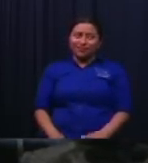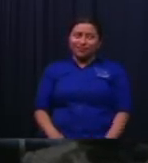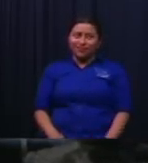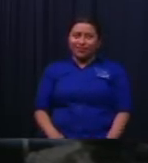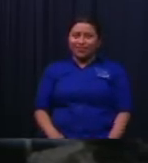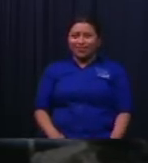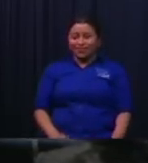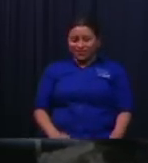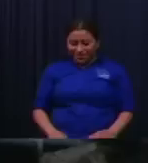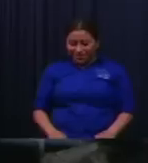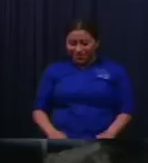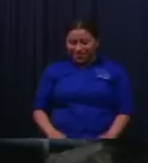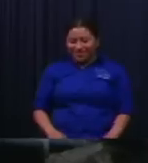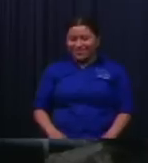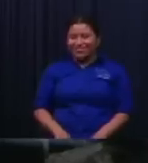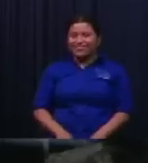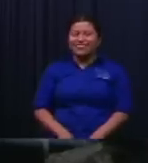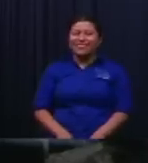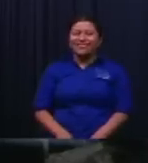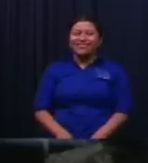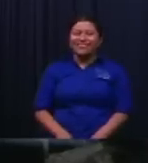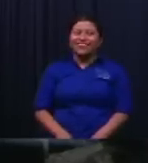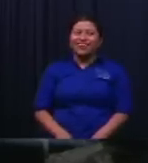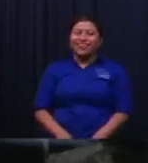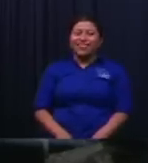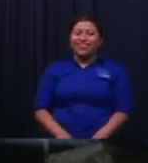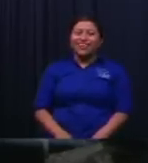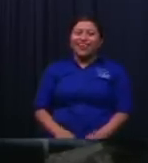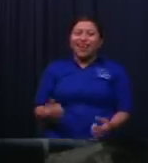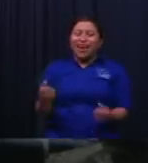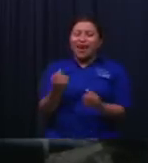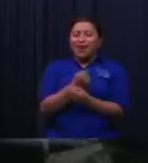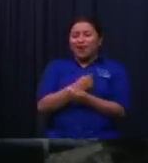Que a veces les cuesta, ¿verdad, hermanos? Pero las amamos.